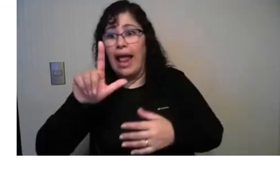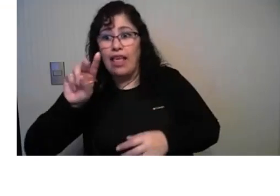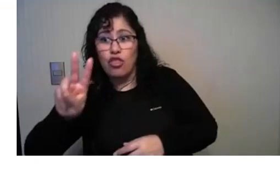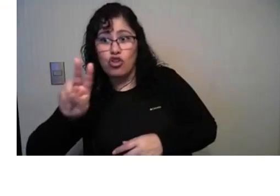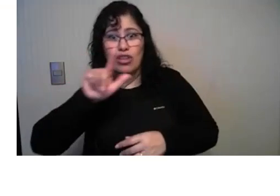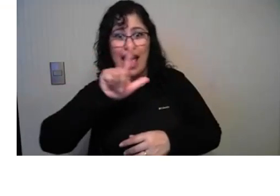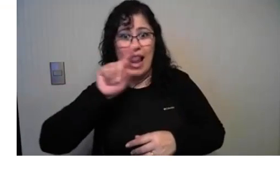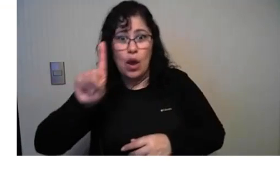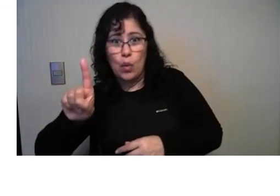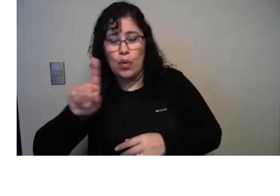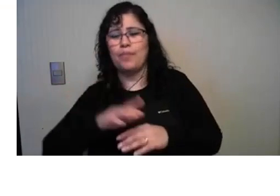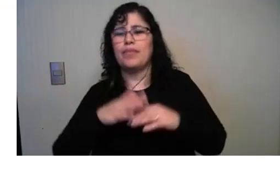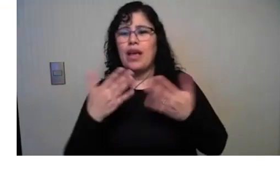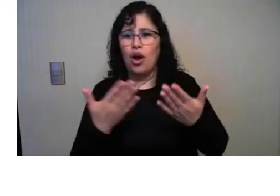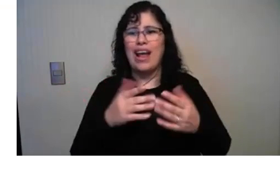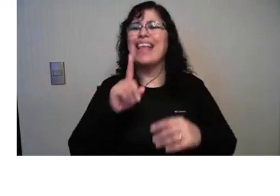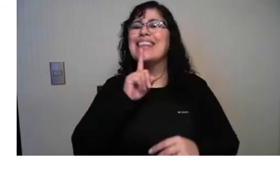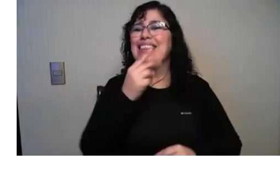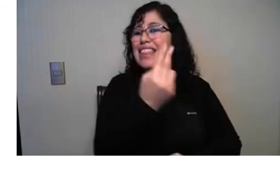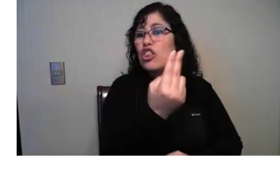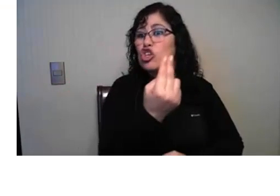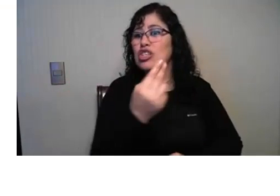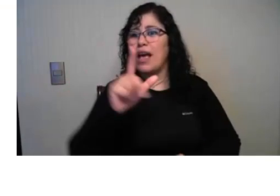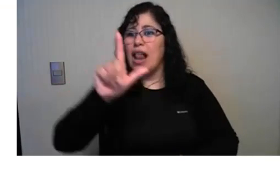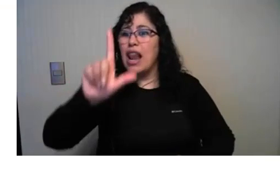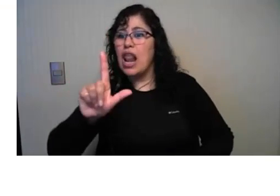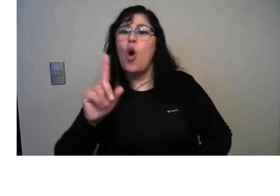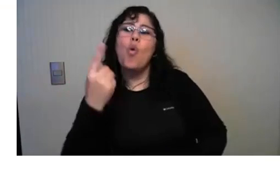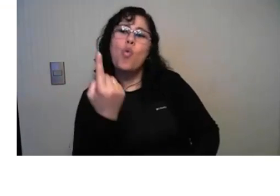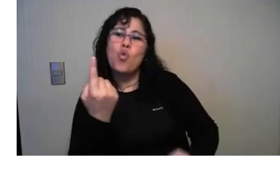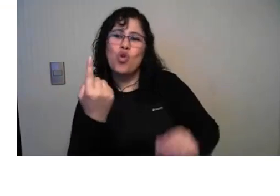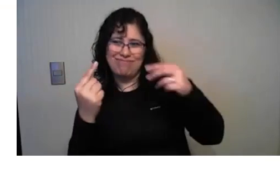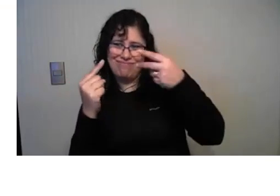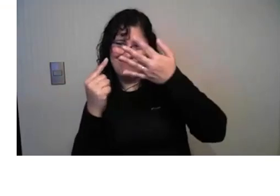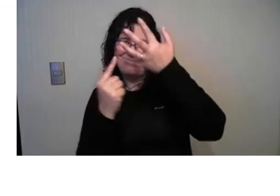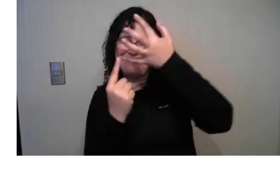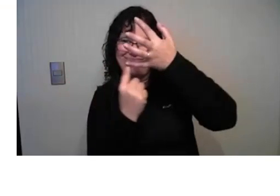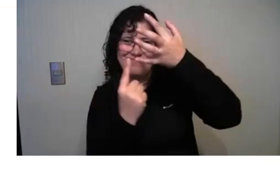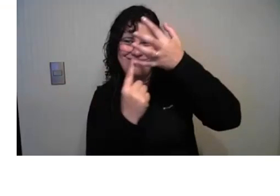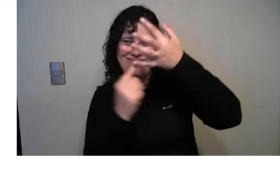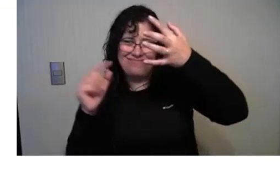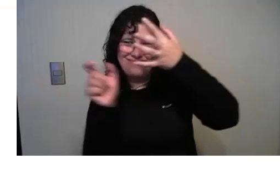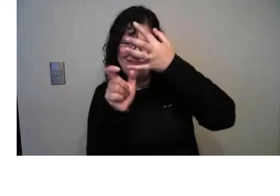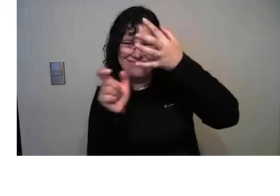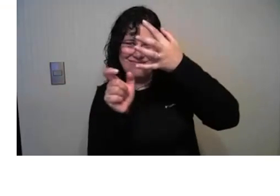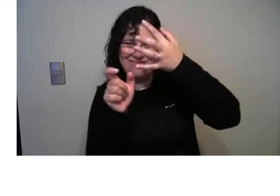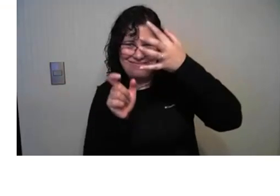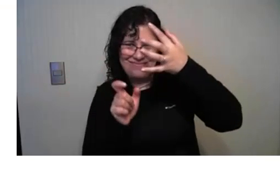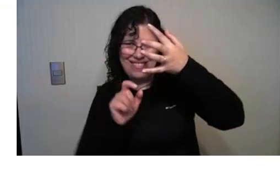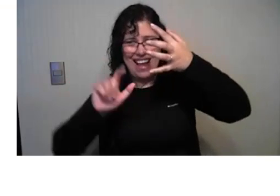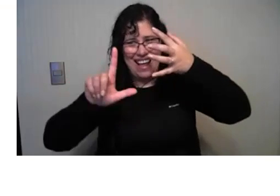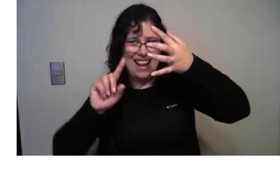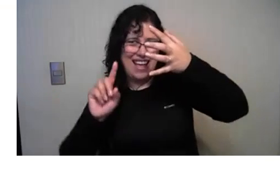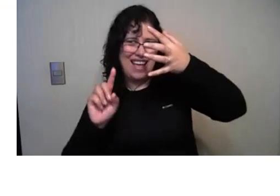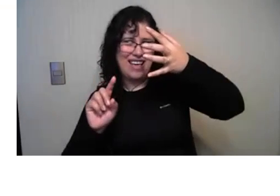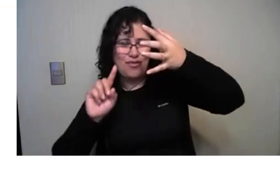de T12 está L1, es decir, lumbar 1. Aquí está L1, aquí está L2. Y ahí está entonces el